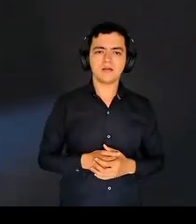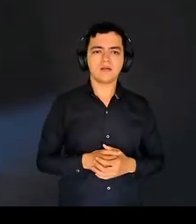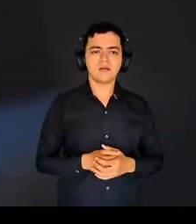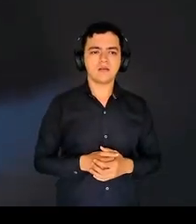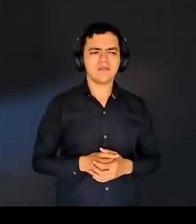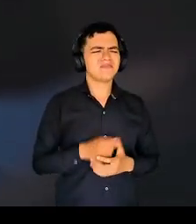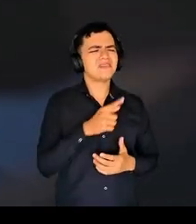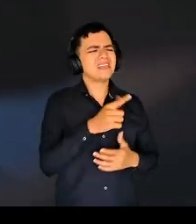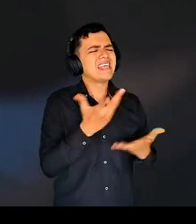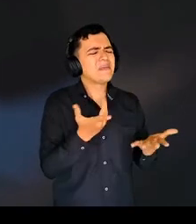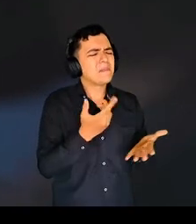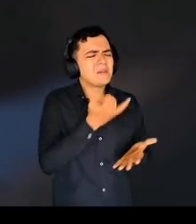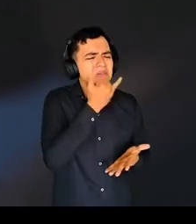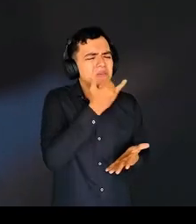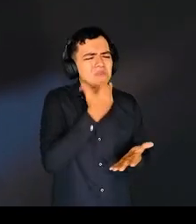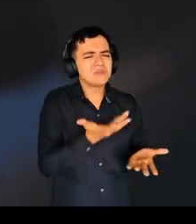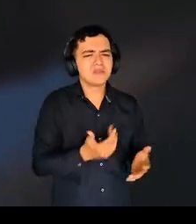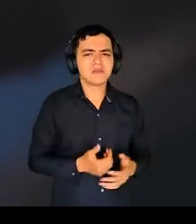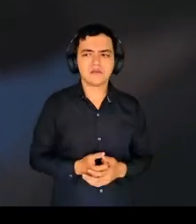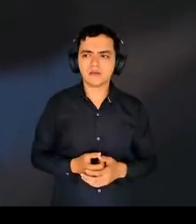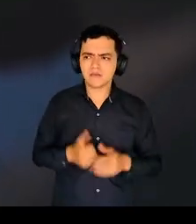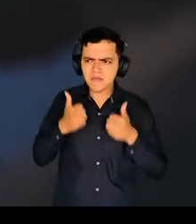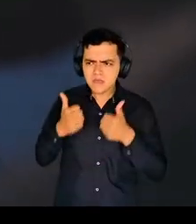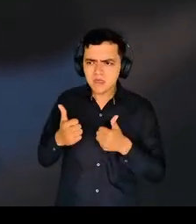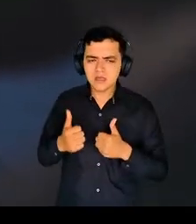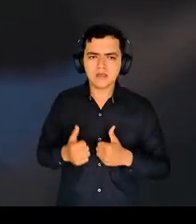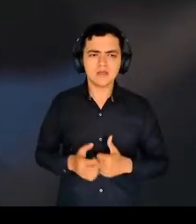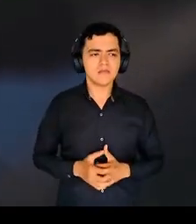¿Qué quieres? ¿Estás bien?